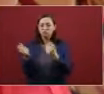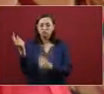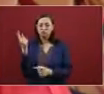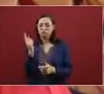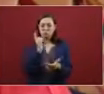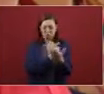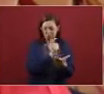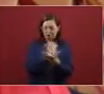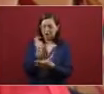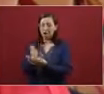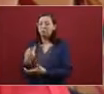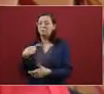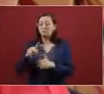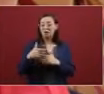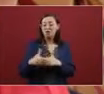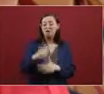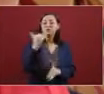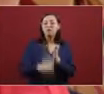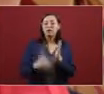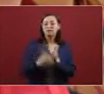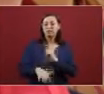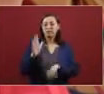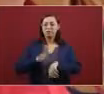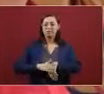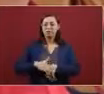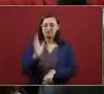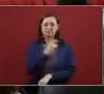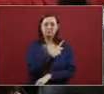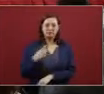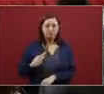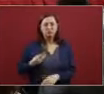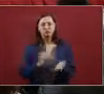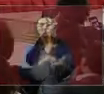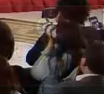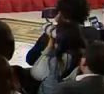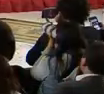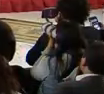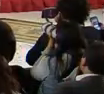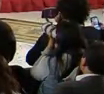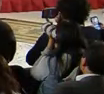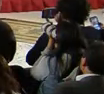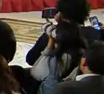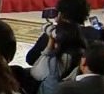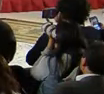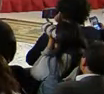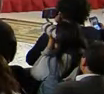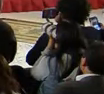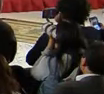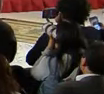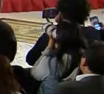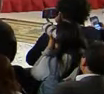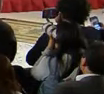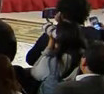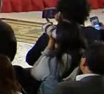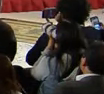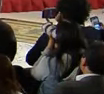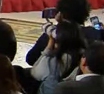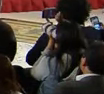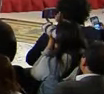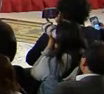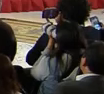habían pagado los salarios que se les debían. Igual por ser el puente, esta semana